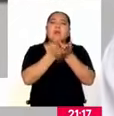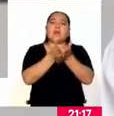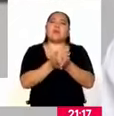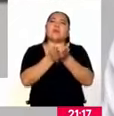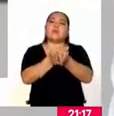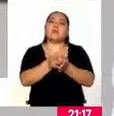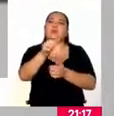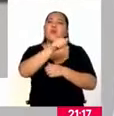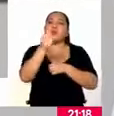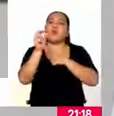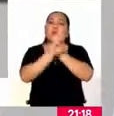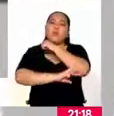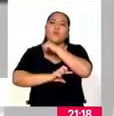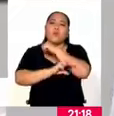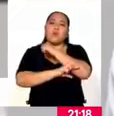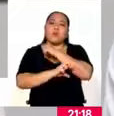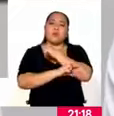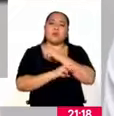Me refiero